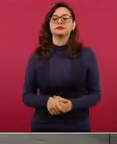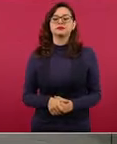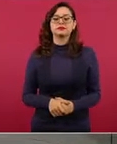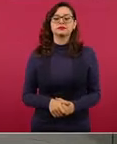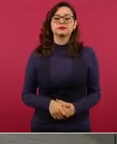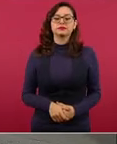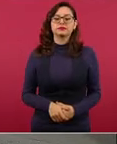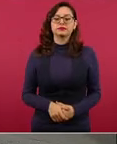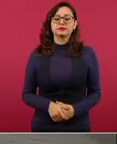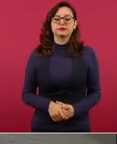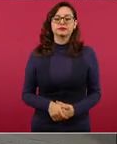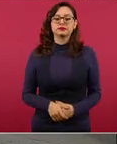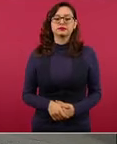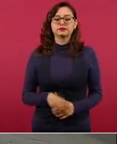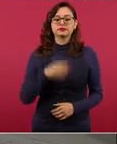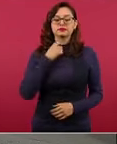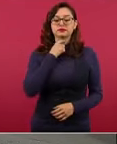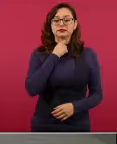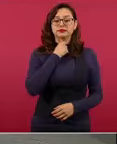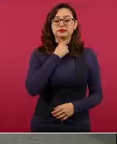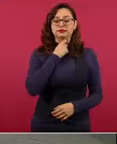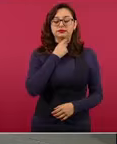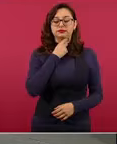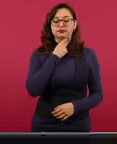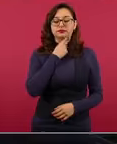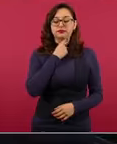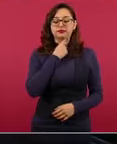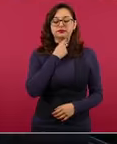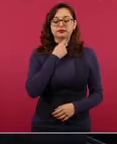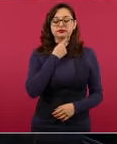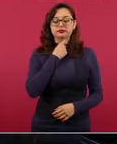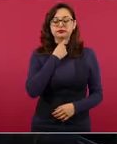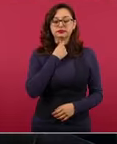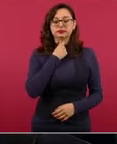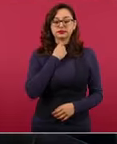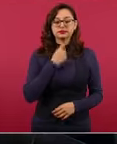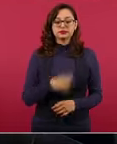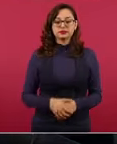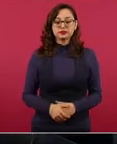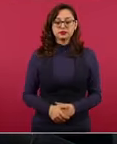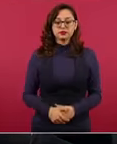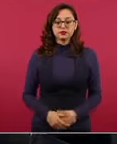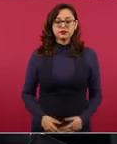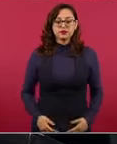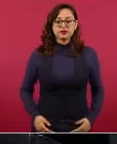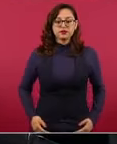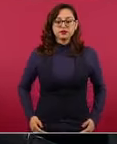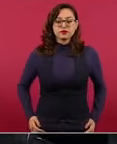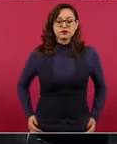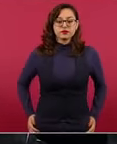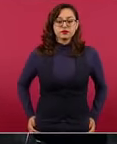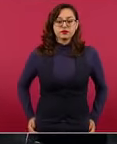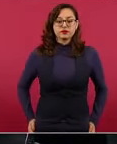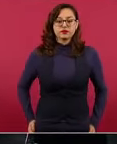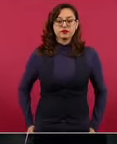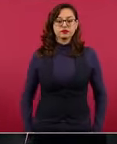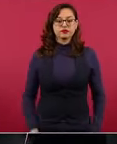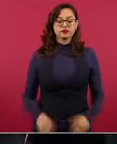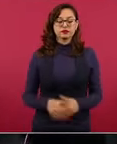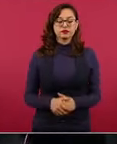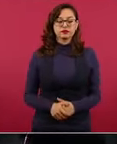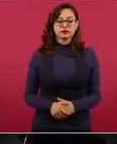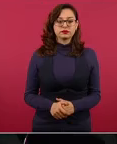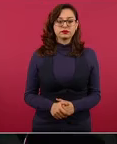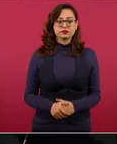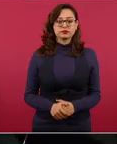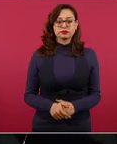como quedamos entonces tienes que hacerlo ustedes ustedes ya tienen